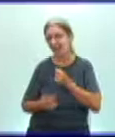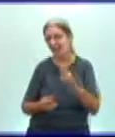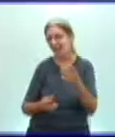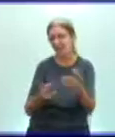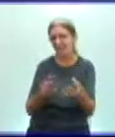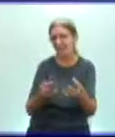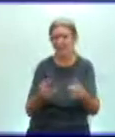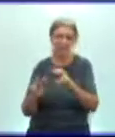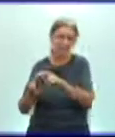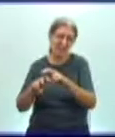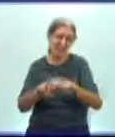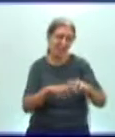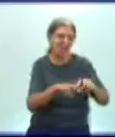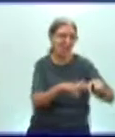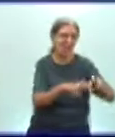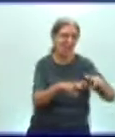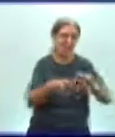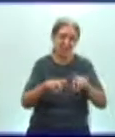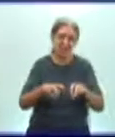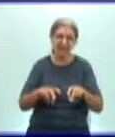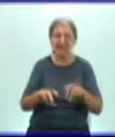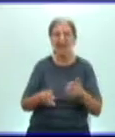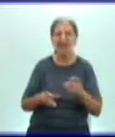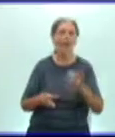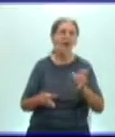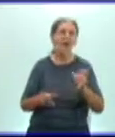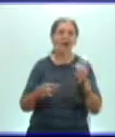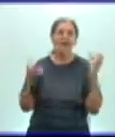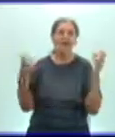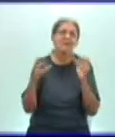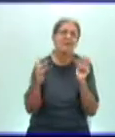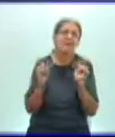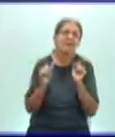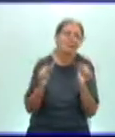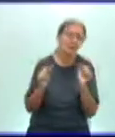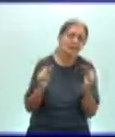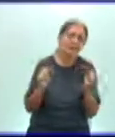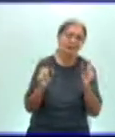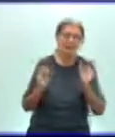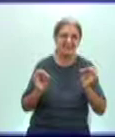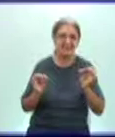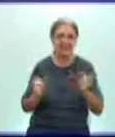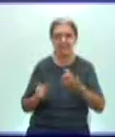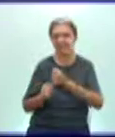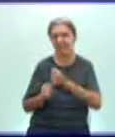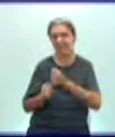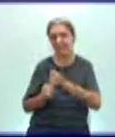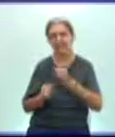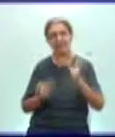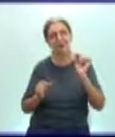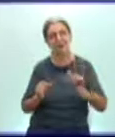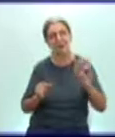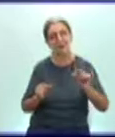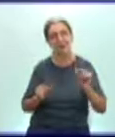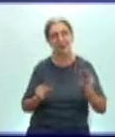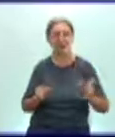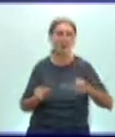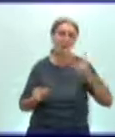caverna, protegido de las inclemencias del tiempo o de una naturaleza feroz. Contaba